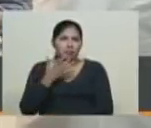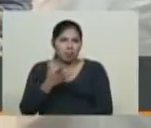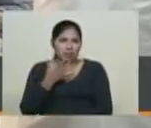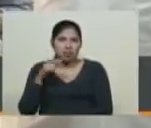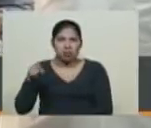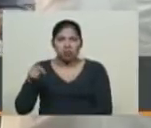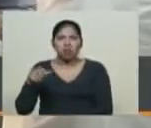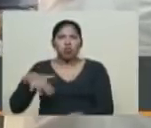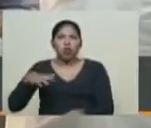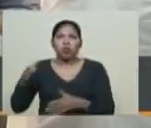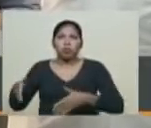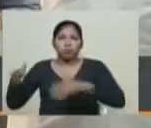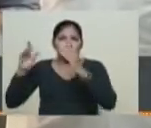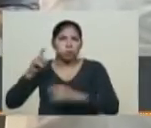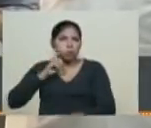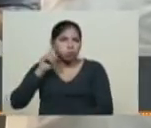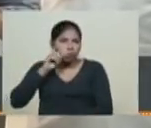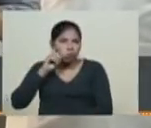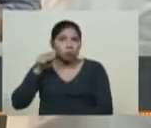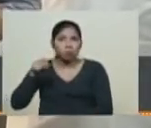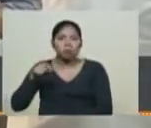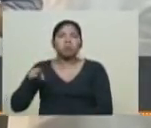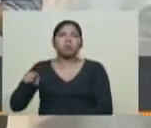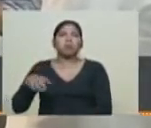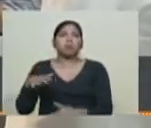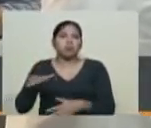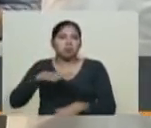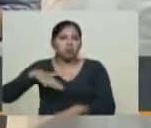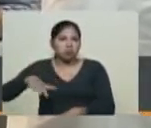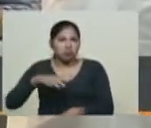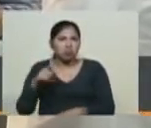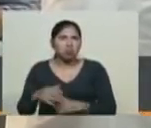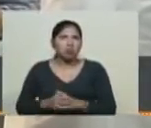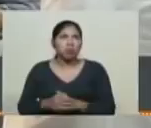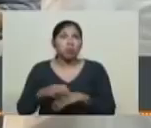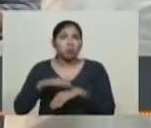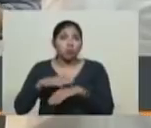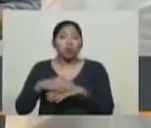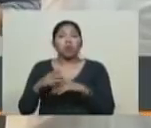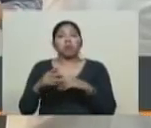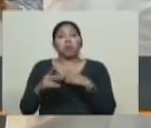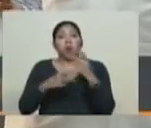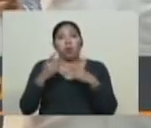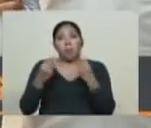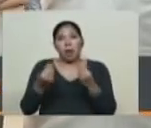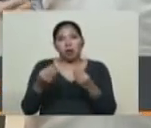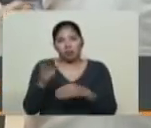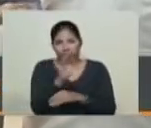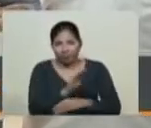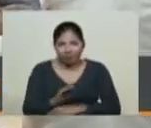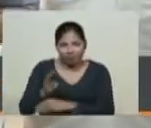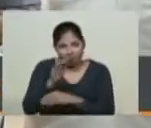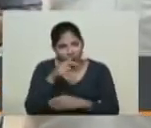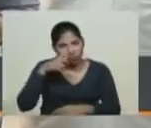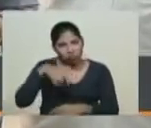específicamente en la maternidad Concepción Palacio, donde estamos en el marco de las políticas de protección que usted ha venido definiendo a través del carnet de la patria y